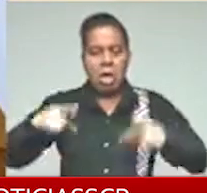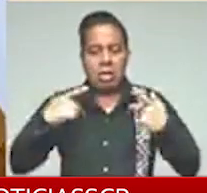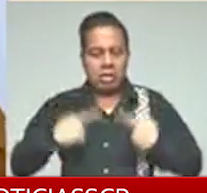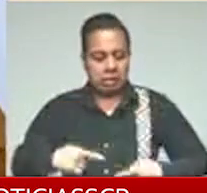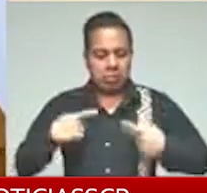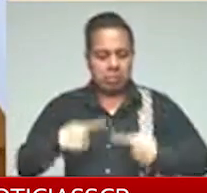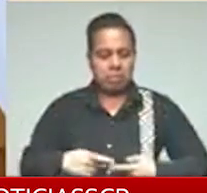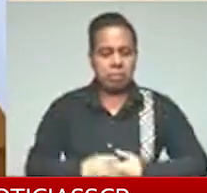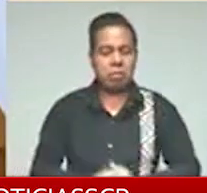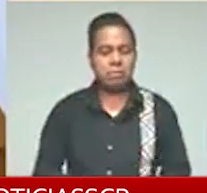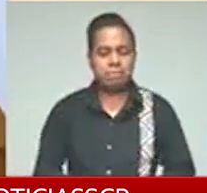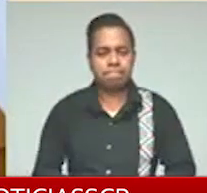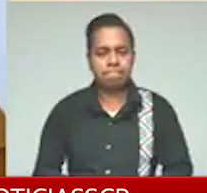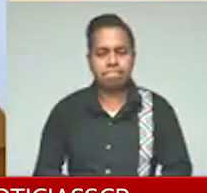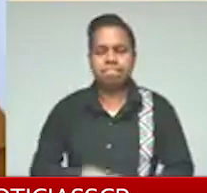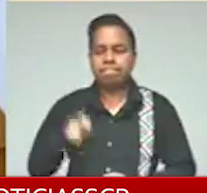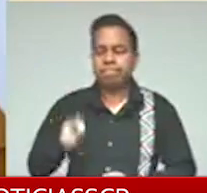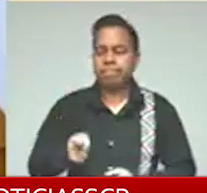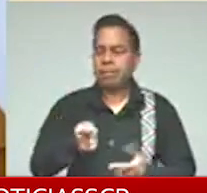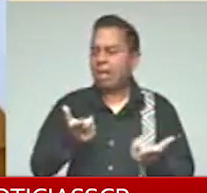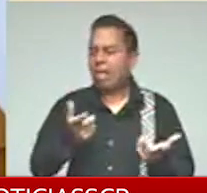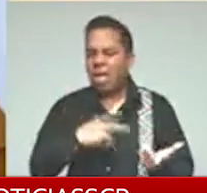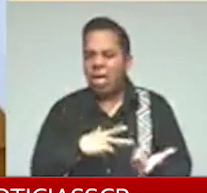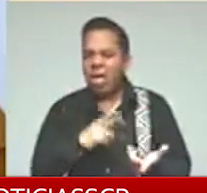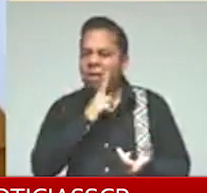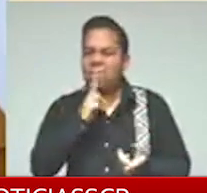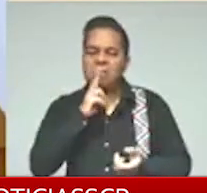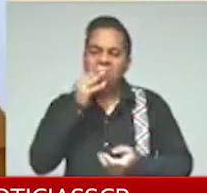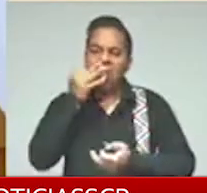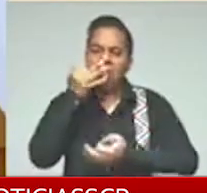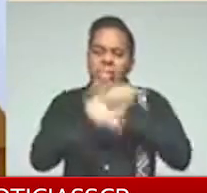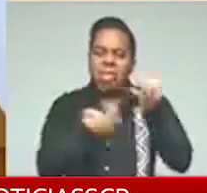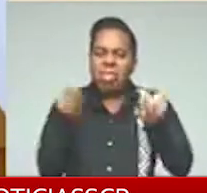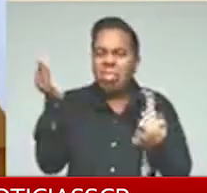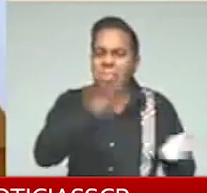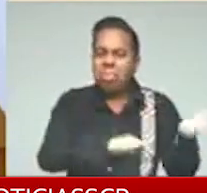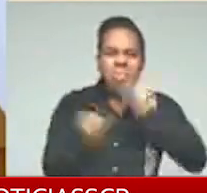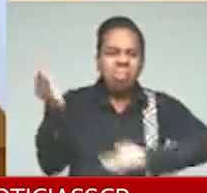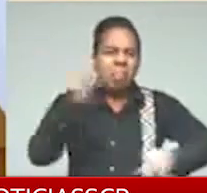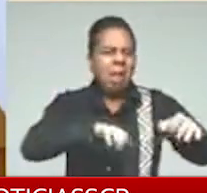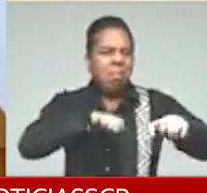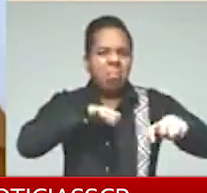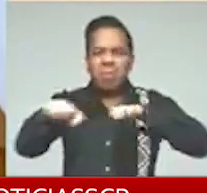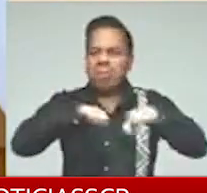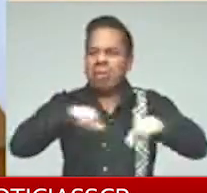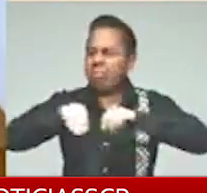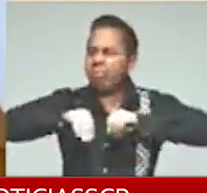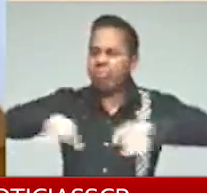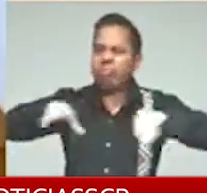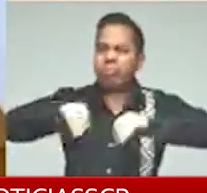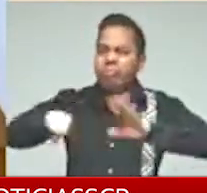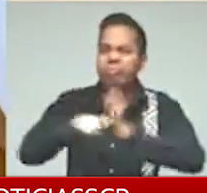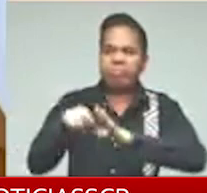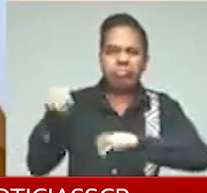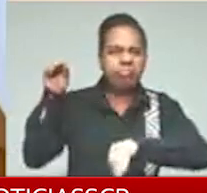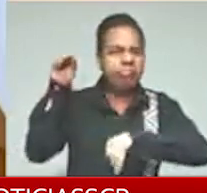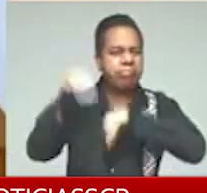pública. Se difundieron muchas noticias falsas, una campaña